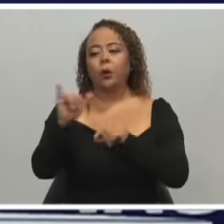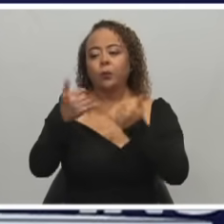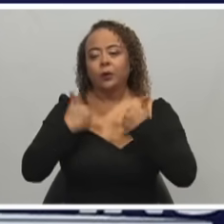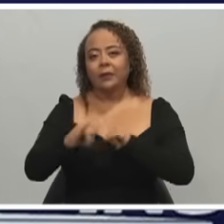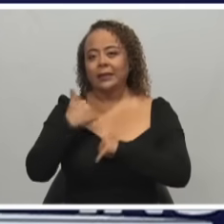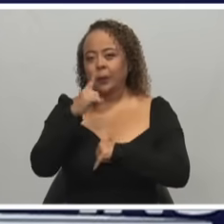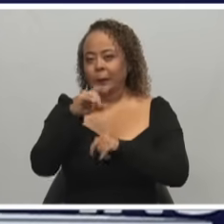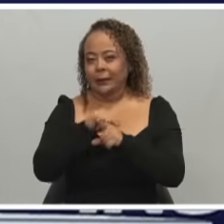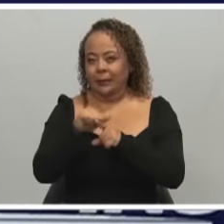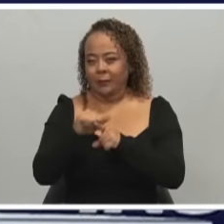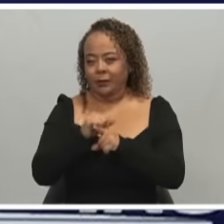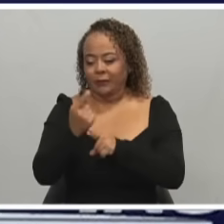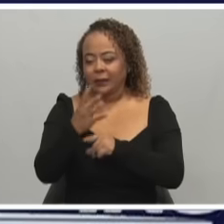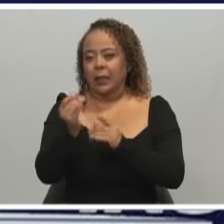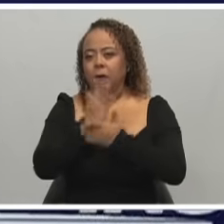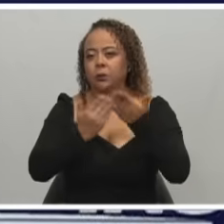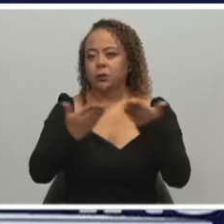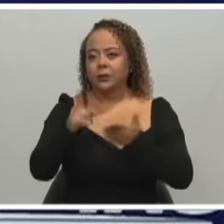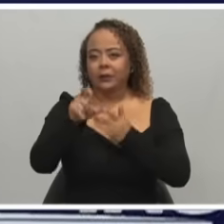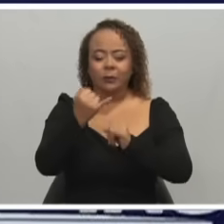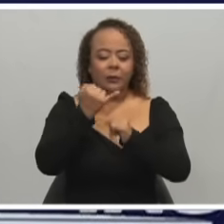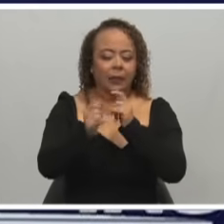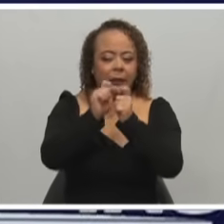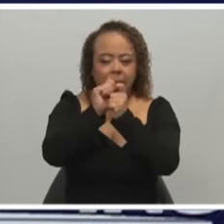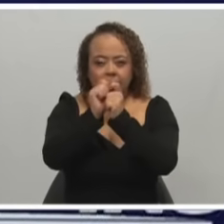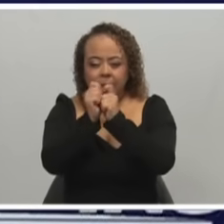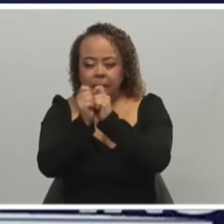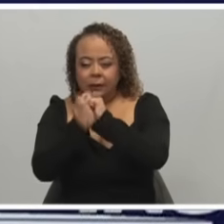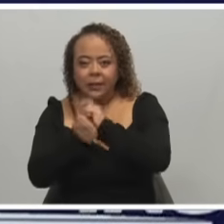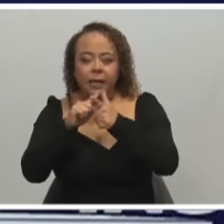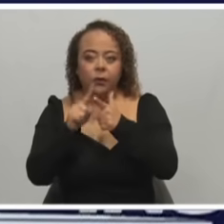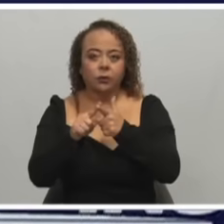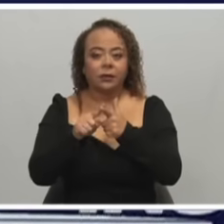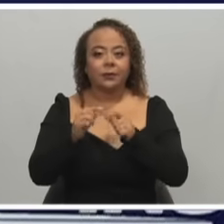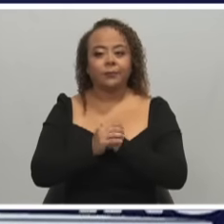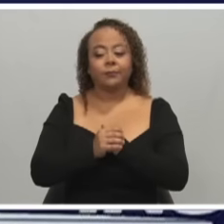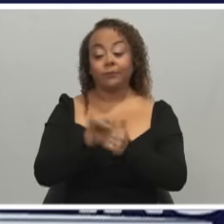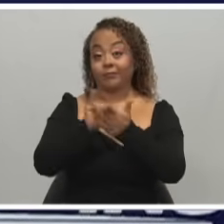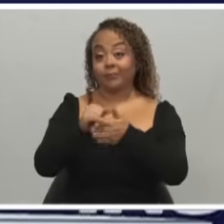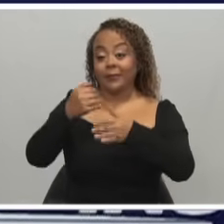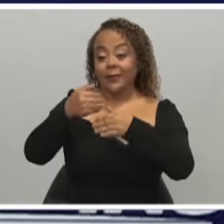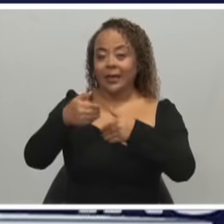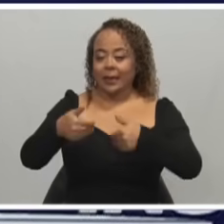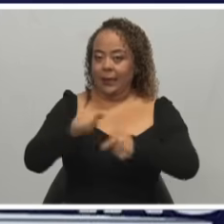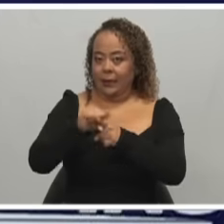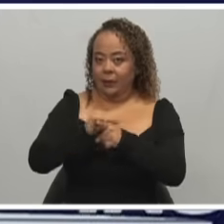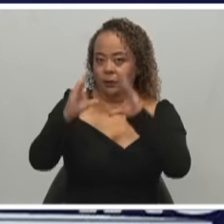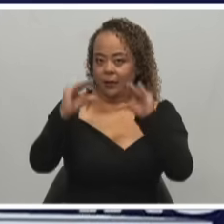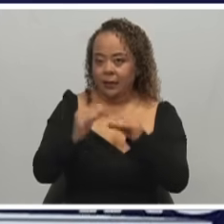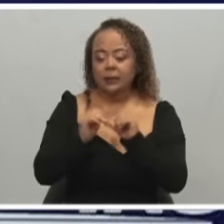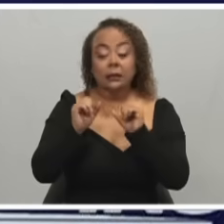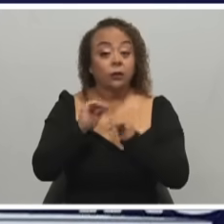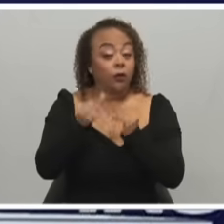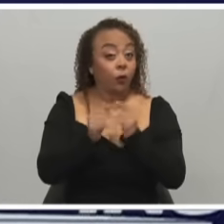queda una entrenamiento y hay algunas cosas que tenemos que terminar de ajustar eh probablemente después del entrenamiento de la tarde si si está todo